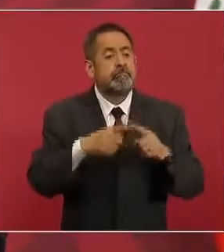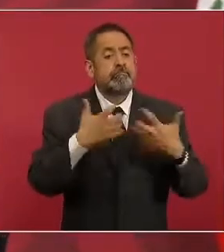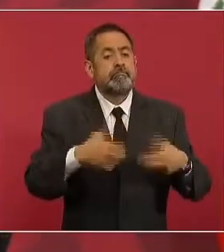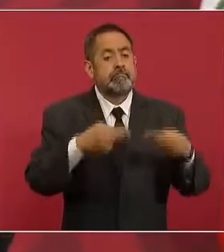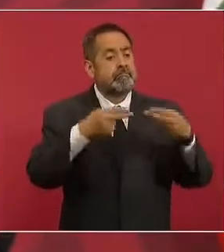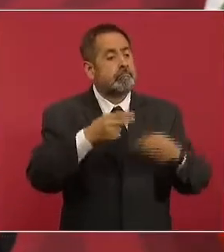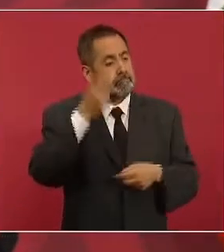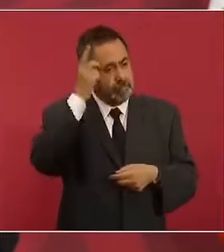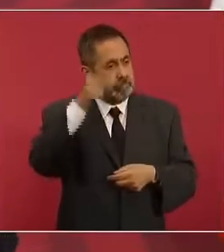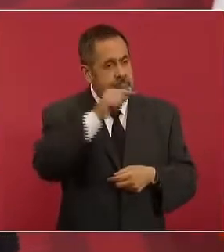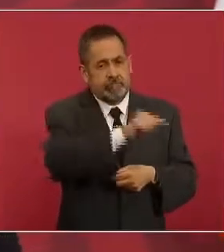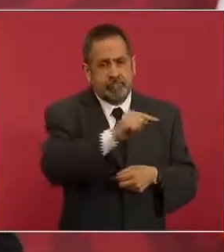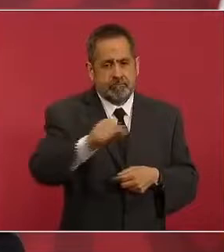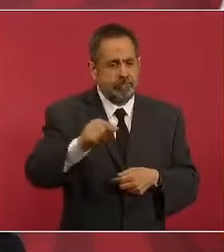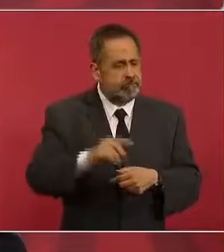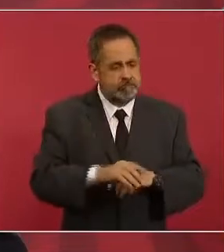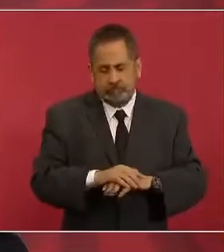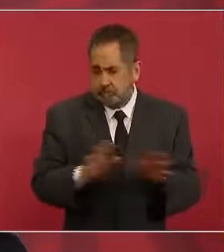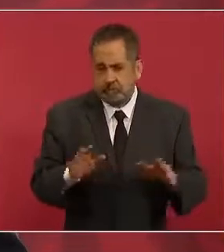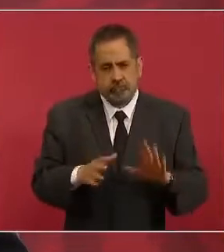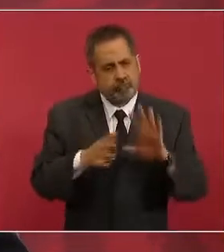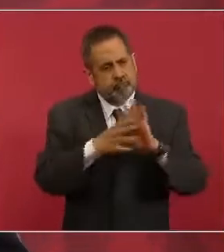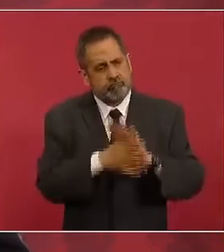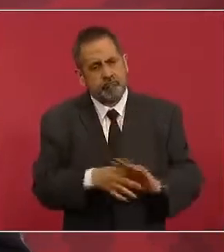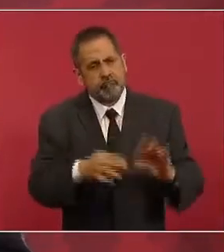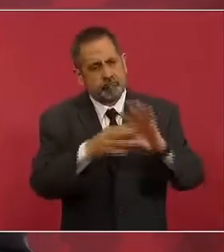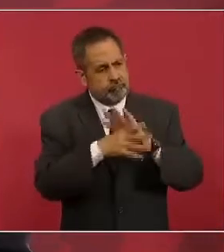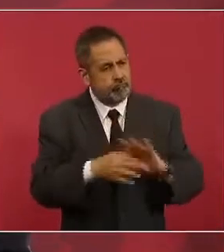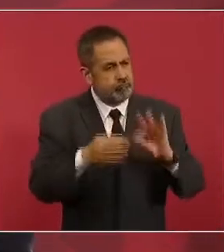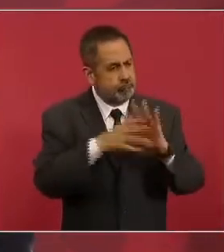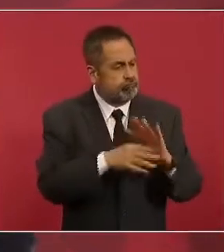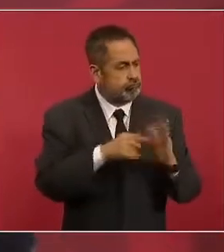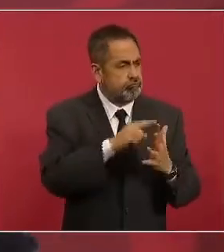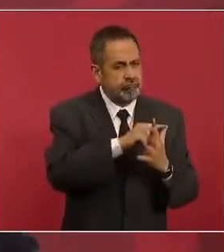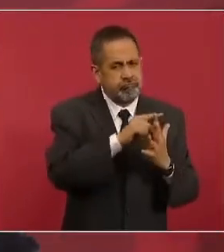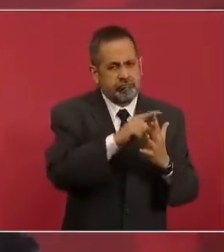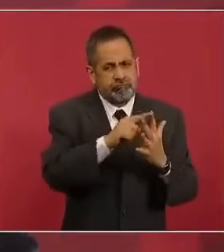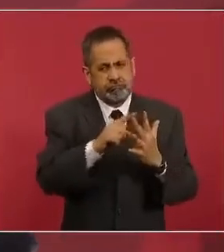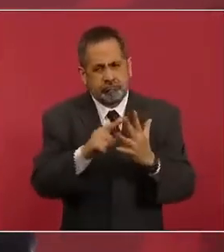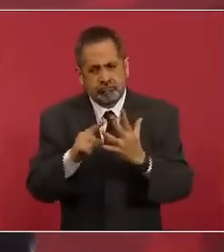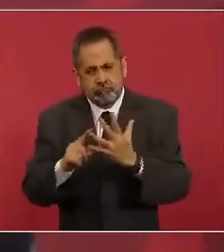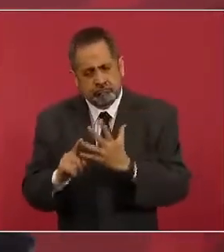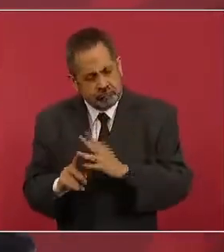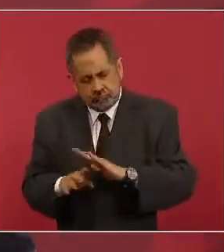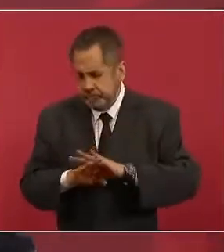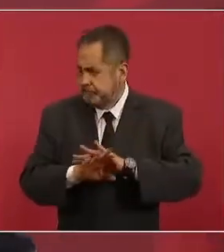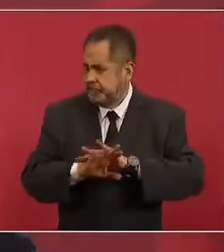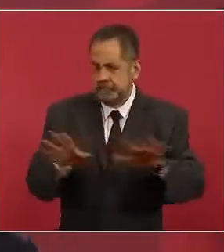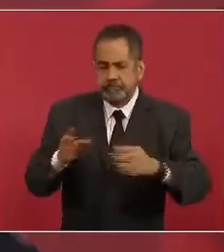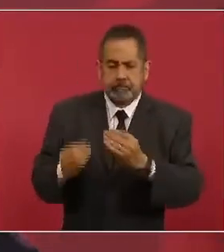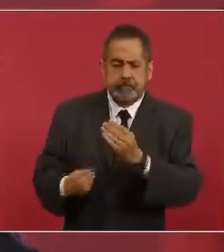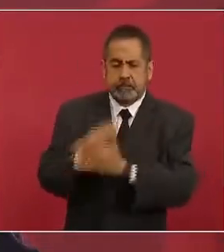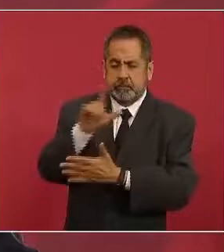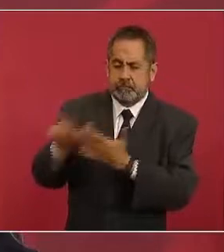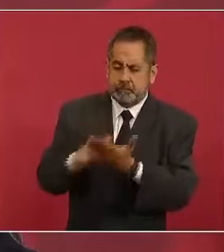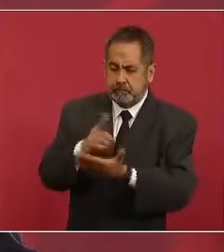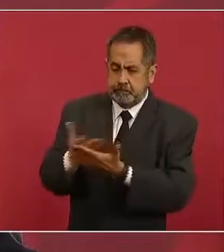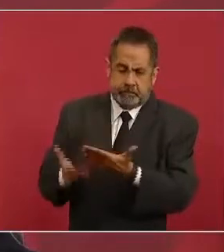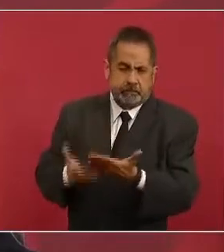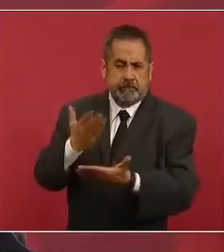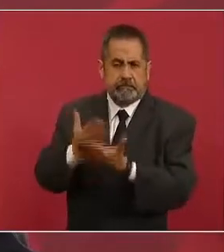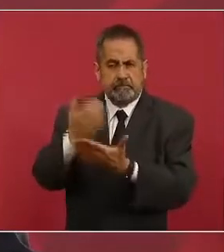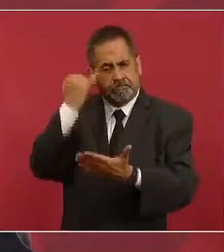empresarios, y se les explicó el porqué de esta iniciativa.